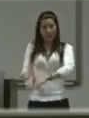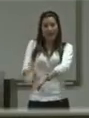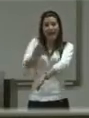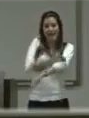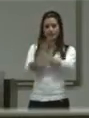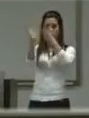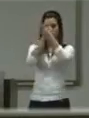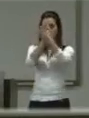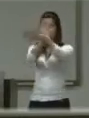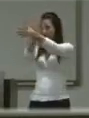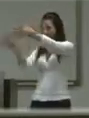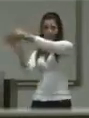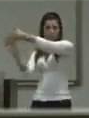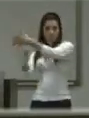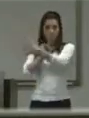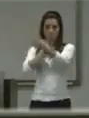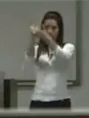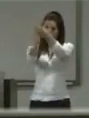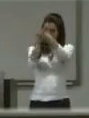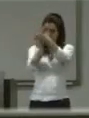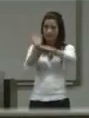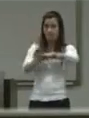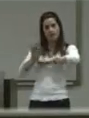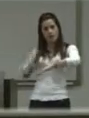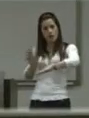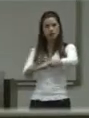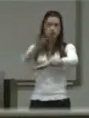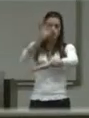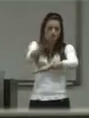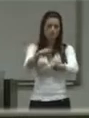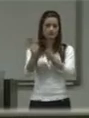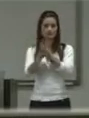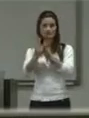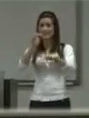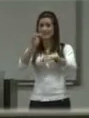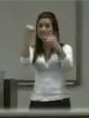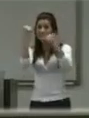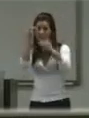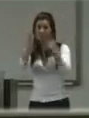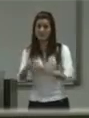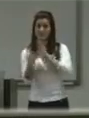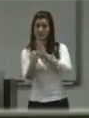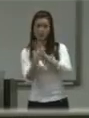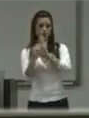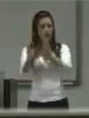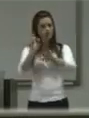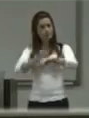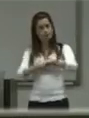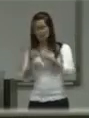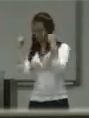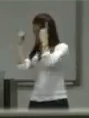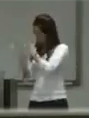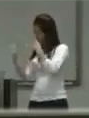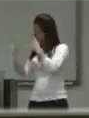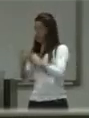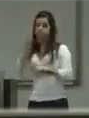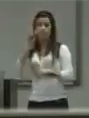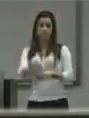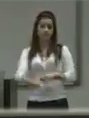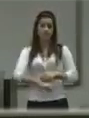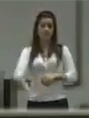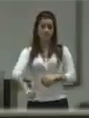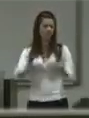lo que significa cuáles son sus consecuencias y darle el espacio para que tome la decisión si quiere seguir adelante con él o no y esto ocurre frente